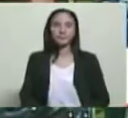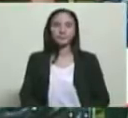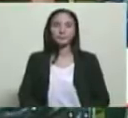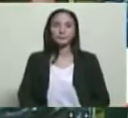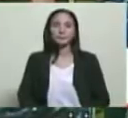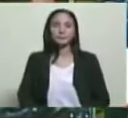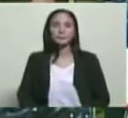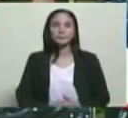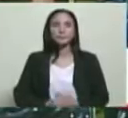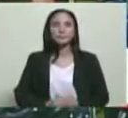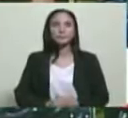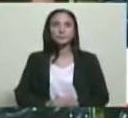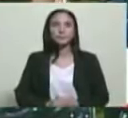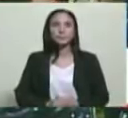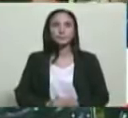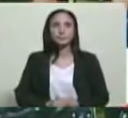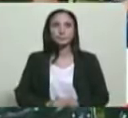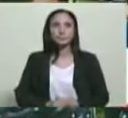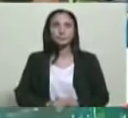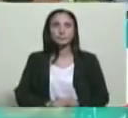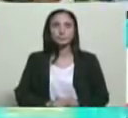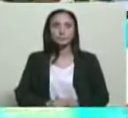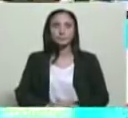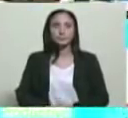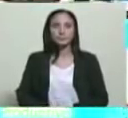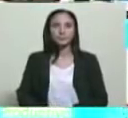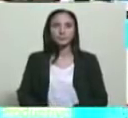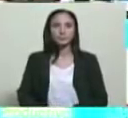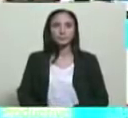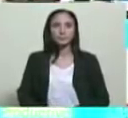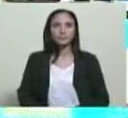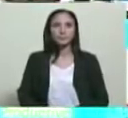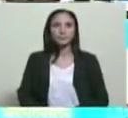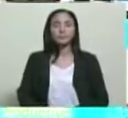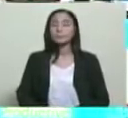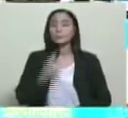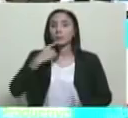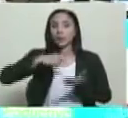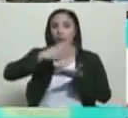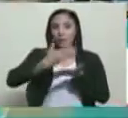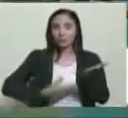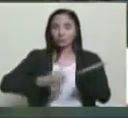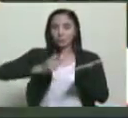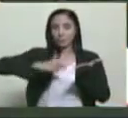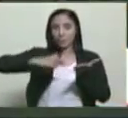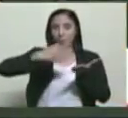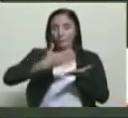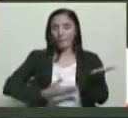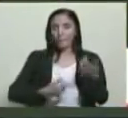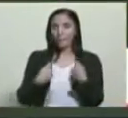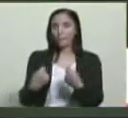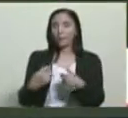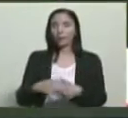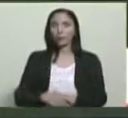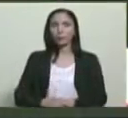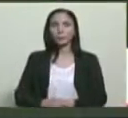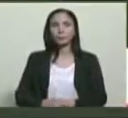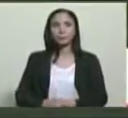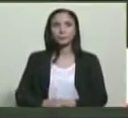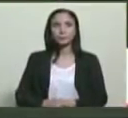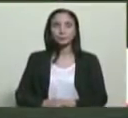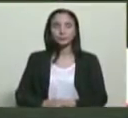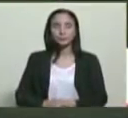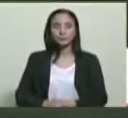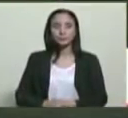grande. Bueno, vamos entonces a ver el punto de cuenta que me trae el ministro